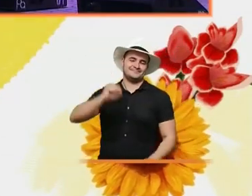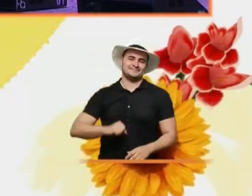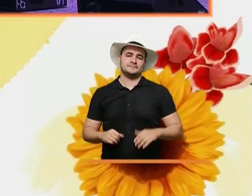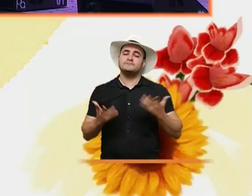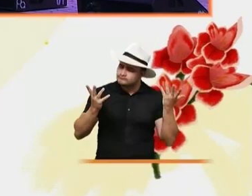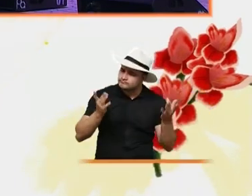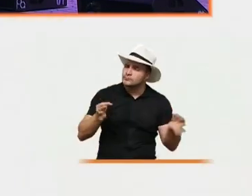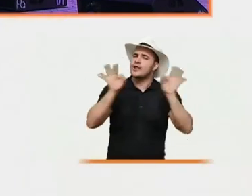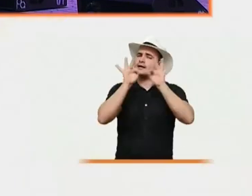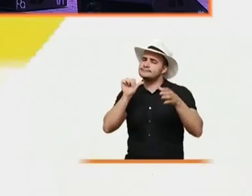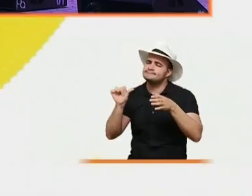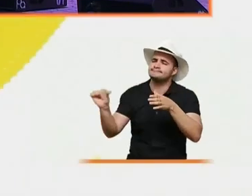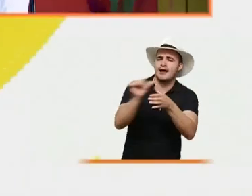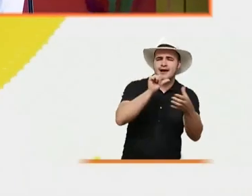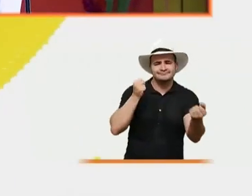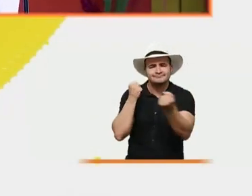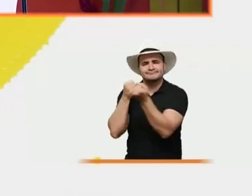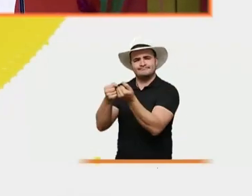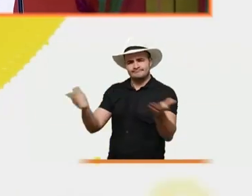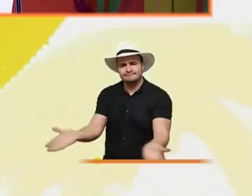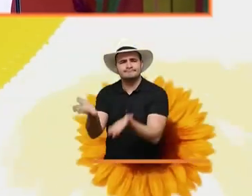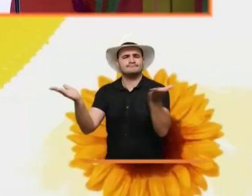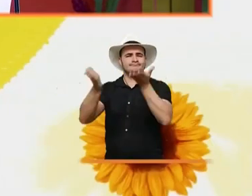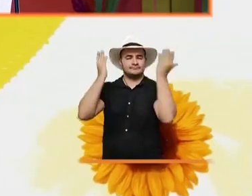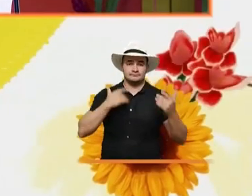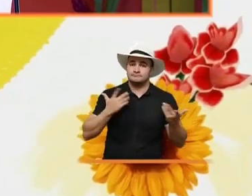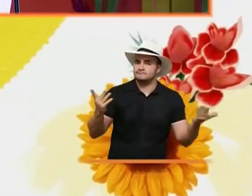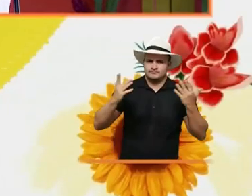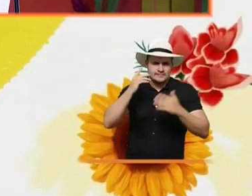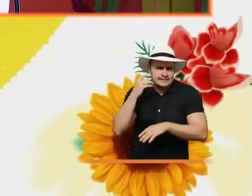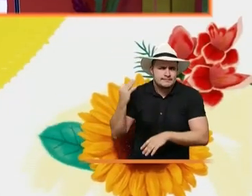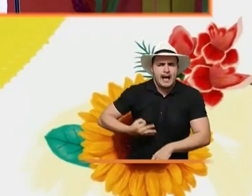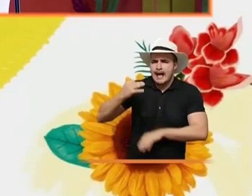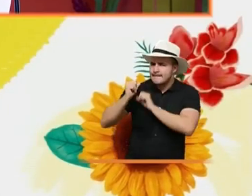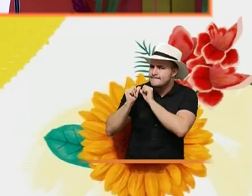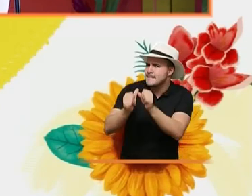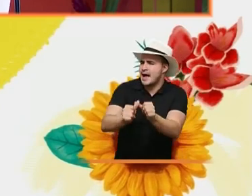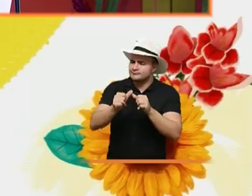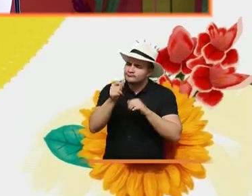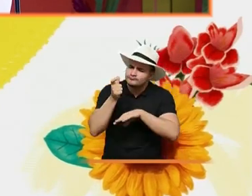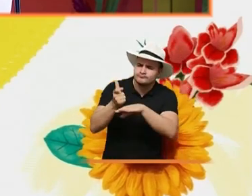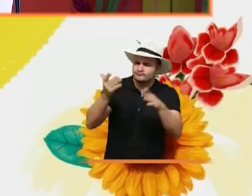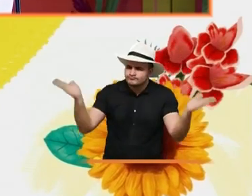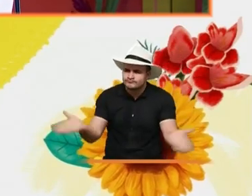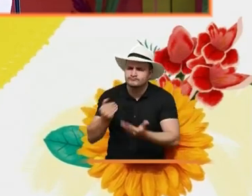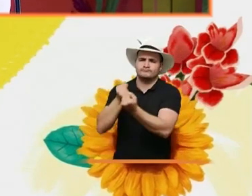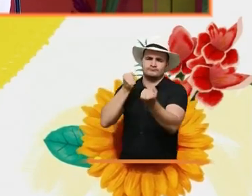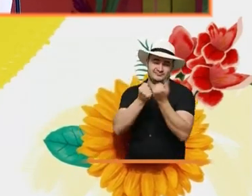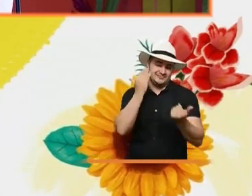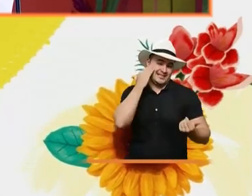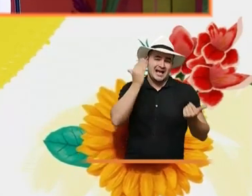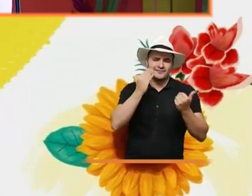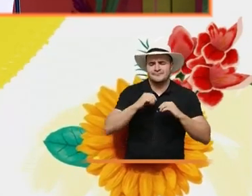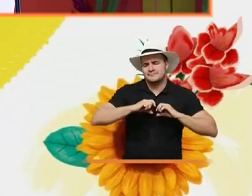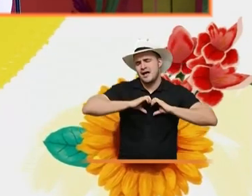que apoyar las mujeres siempre segundo a segundo porque ya son la ternura